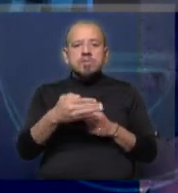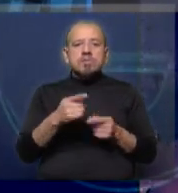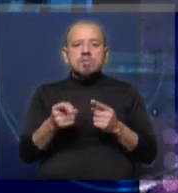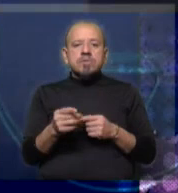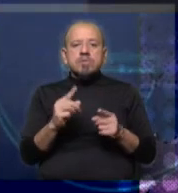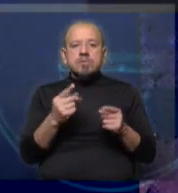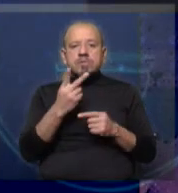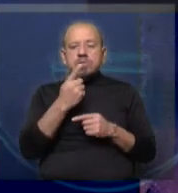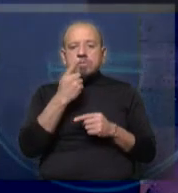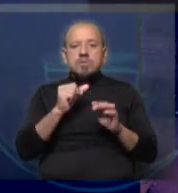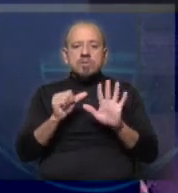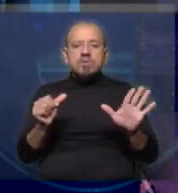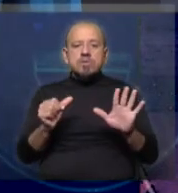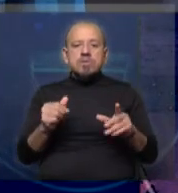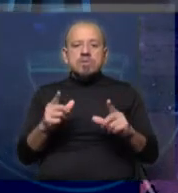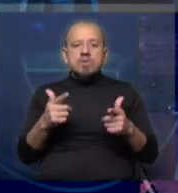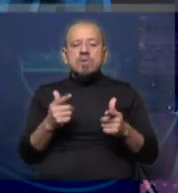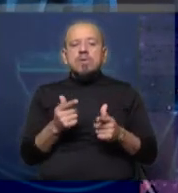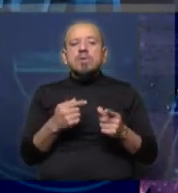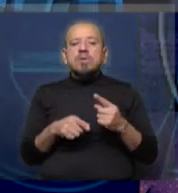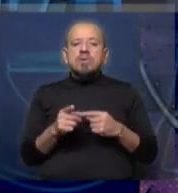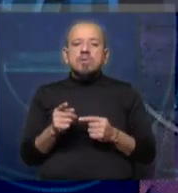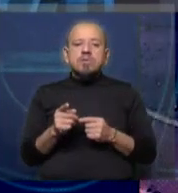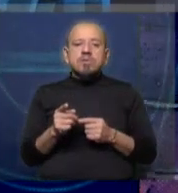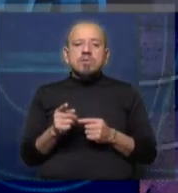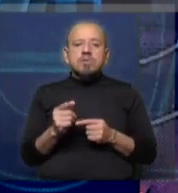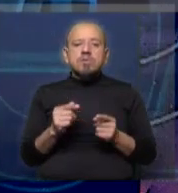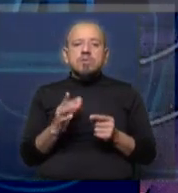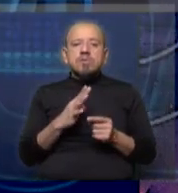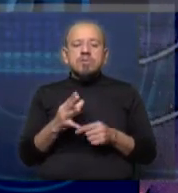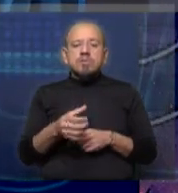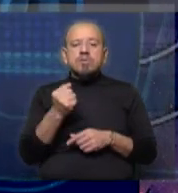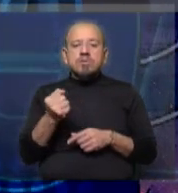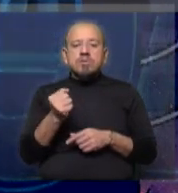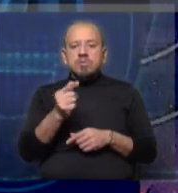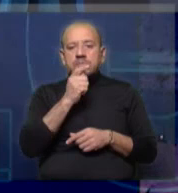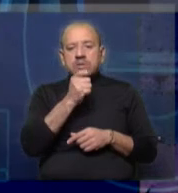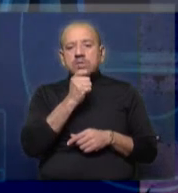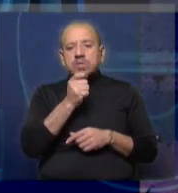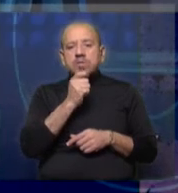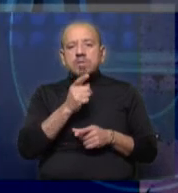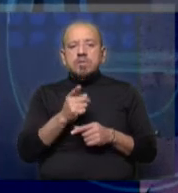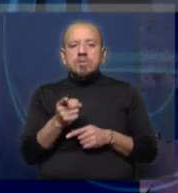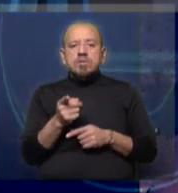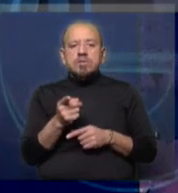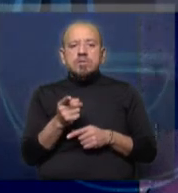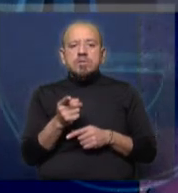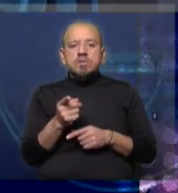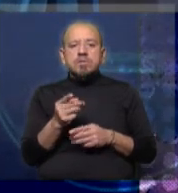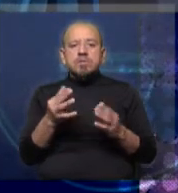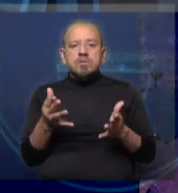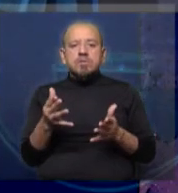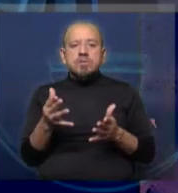2006 es ese caso no no existe este Pero bueno encontré un periodista de allá que me ayudó muchísimo y me